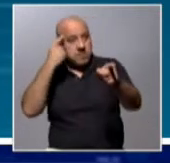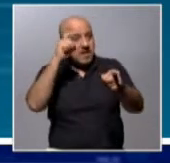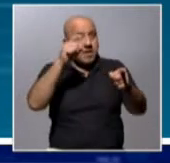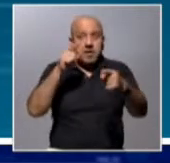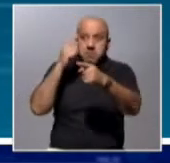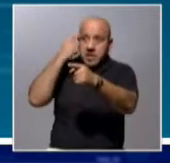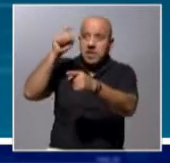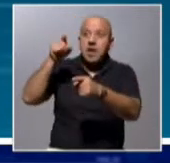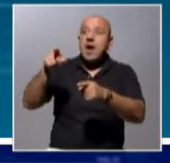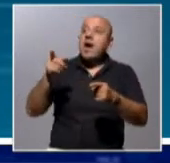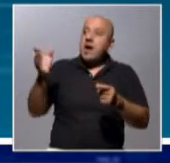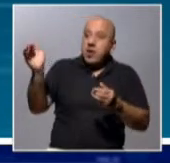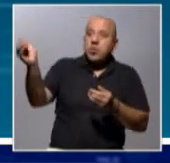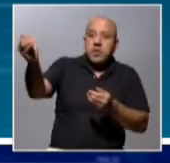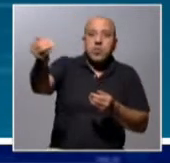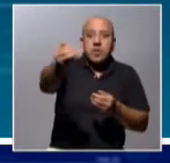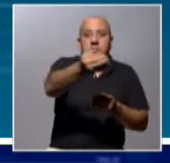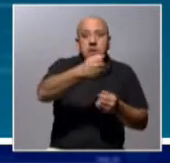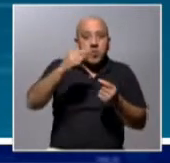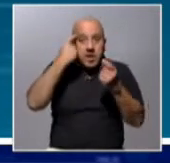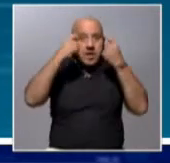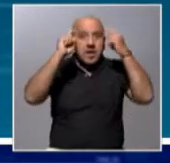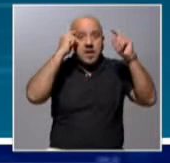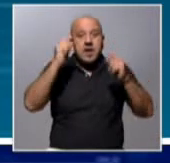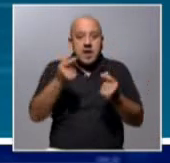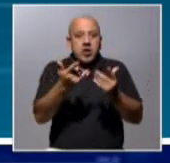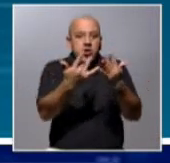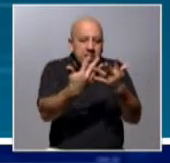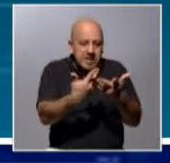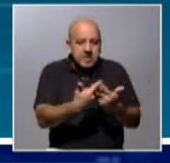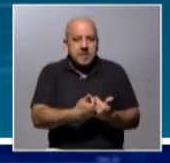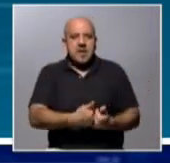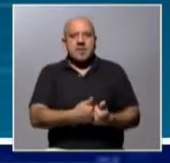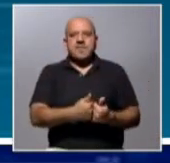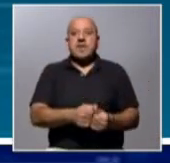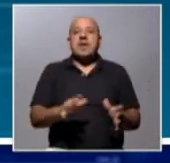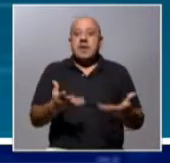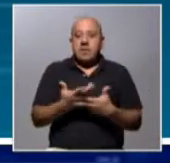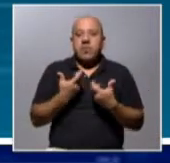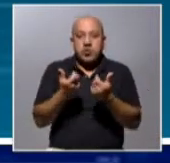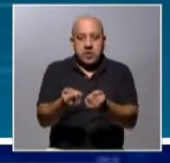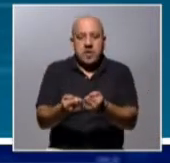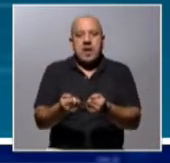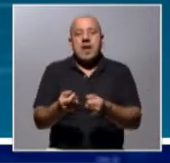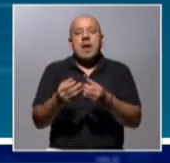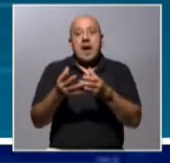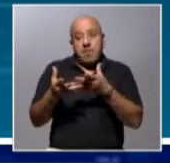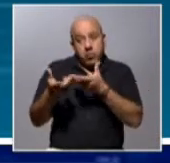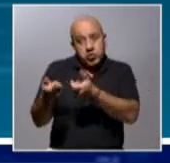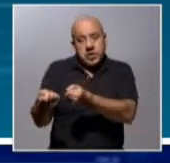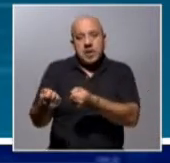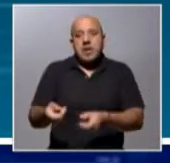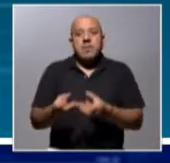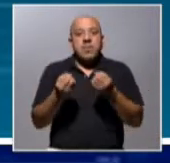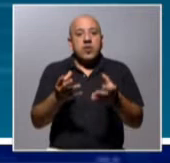y que la gente pueda entrar y enterarse y también empezar a apoyar a las diferentes iniciativas. Porque ahí como está la gente